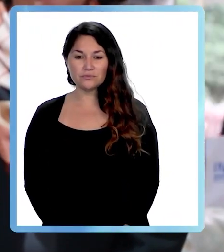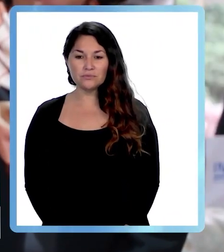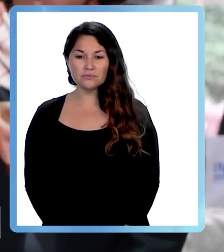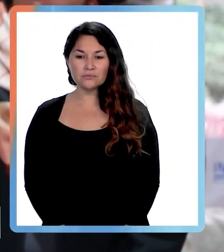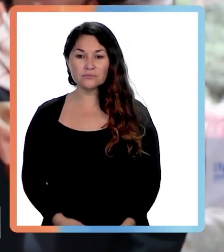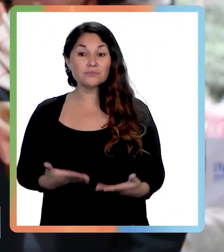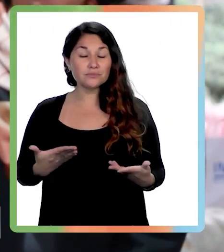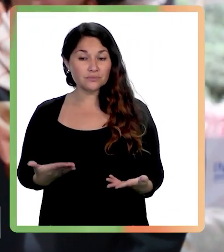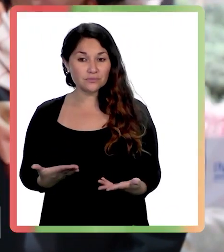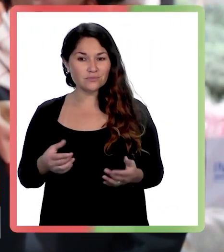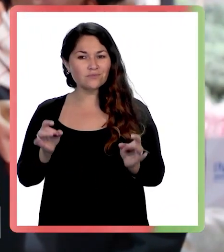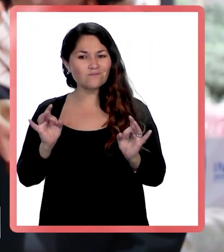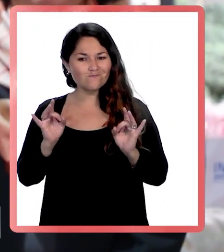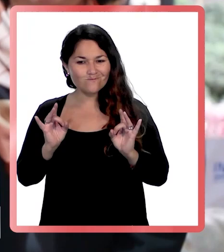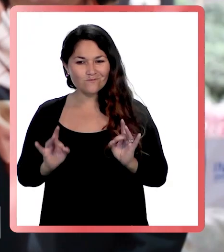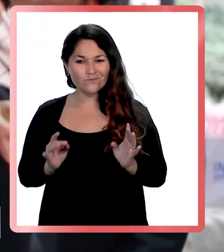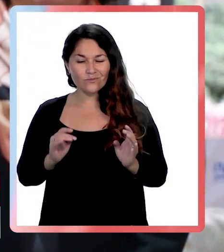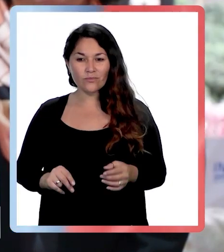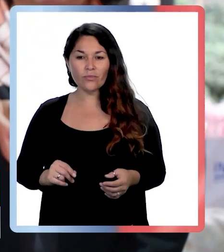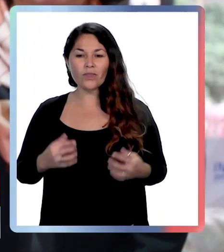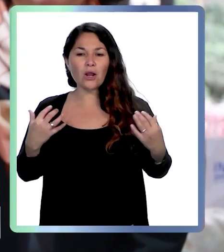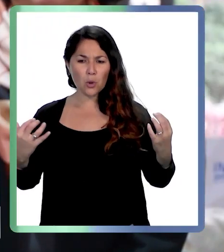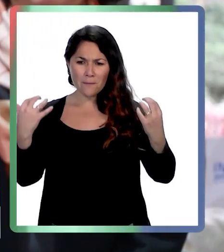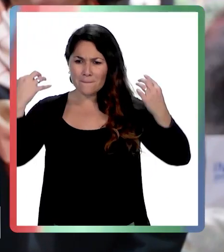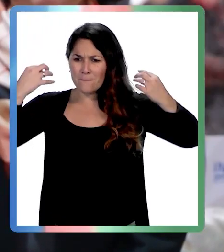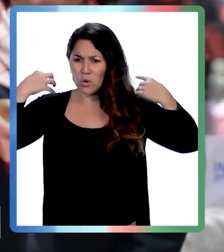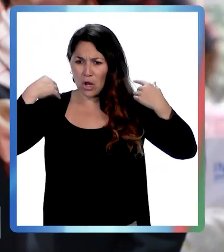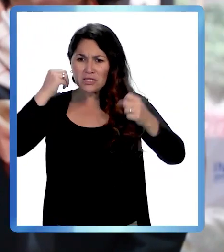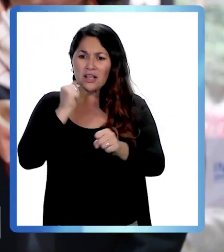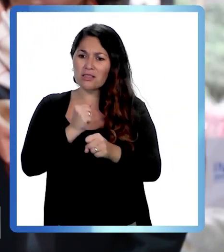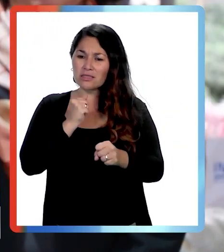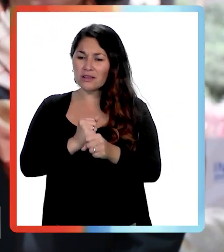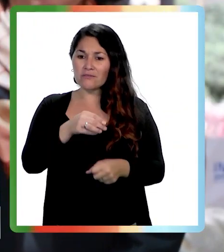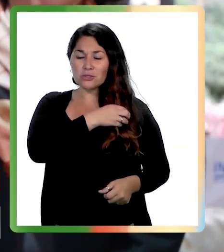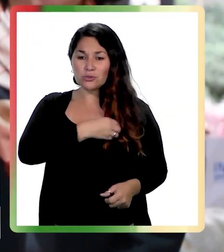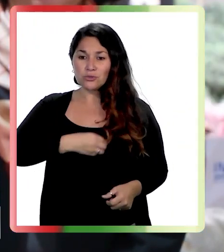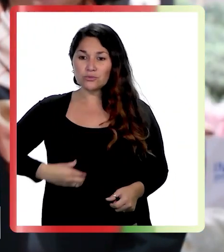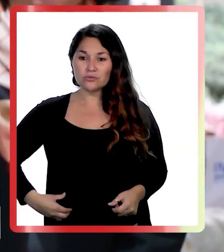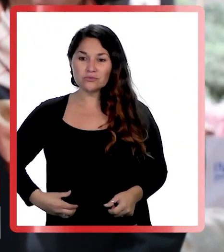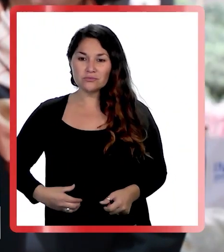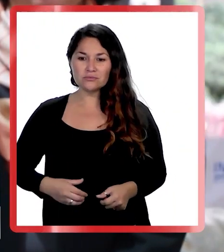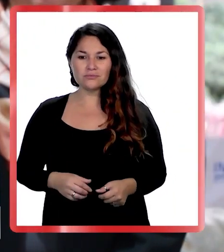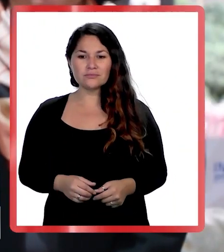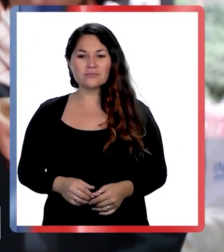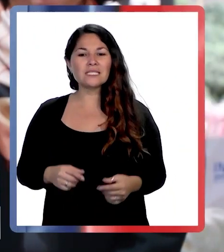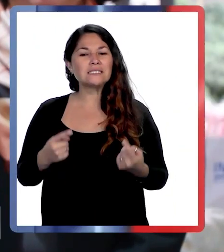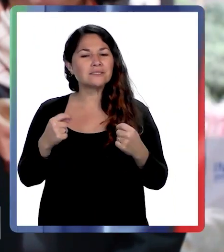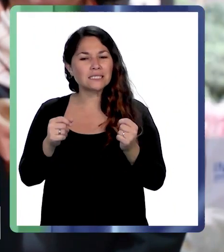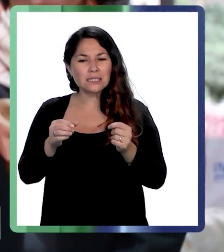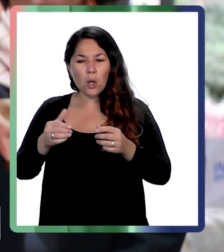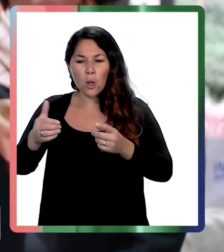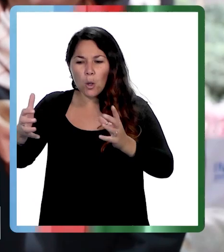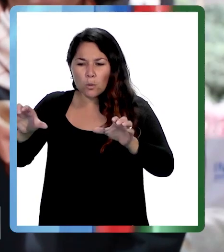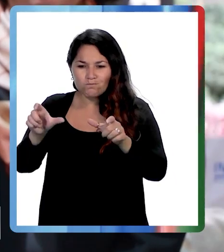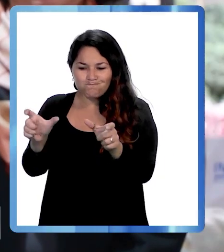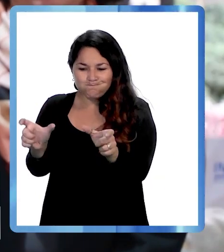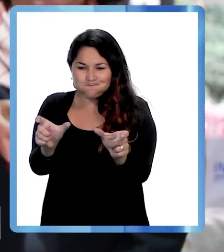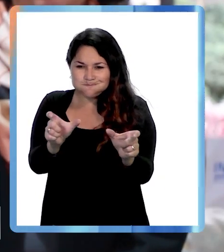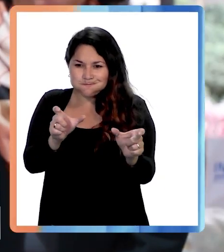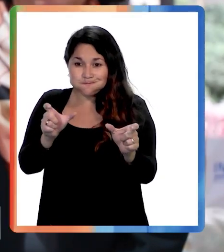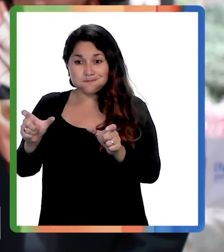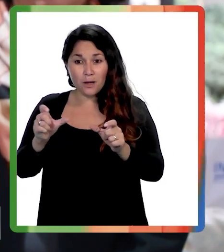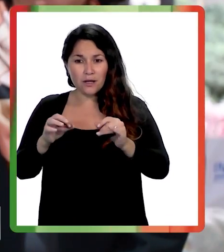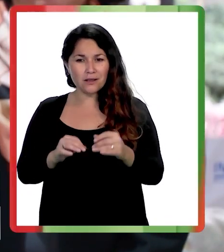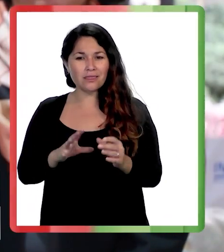reafirmamos el trabajo responsable que ha estado haciendo el gobierno respecto de contener la inflación, estabilizar la economía